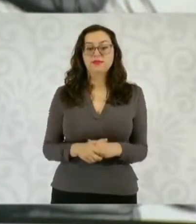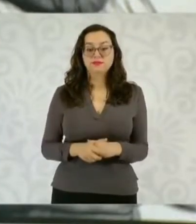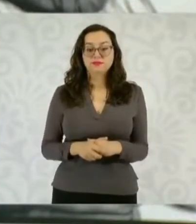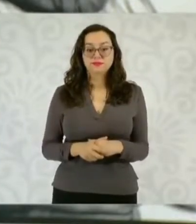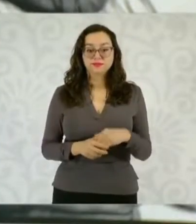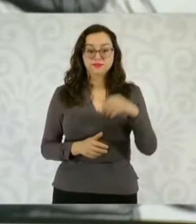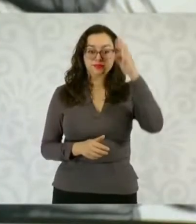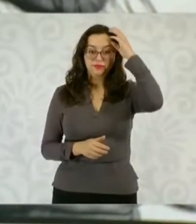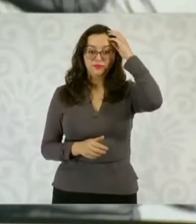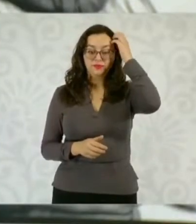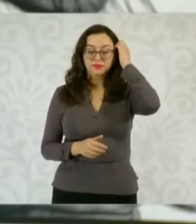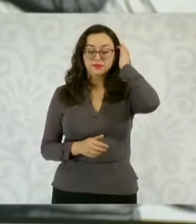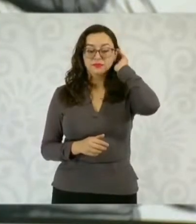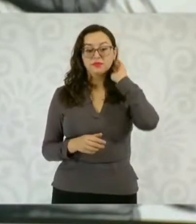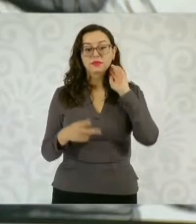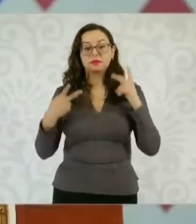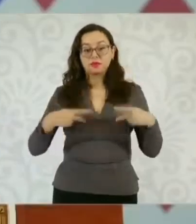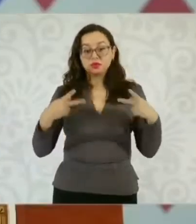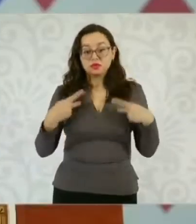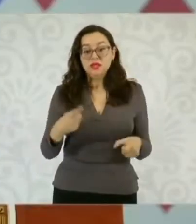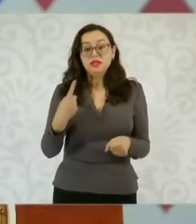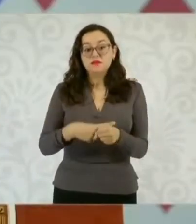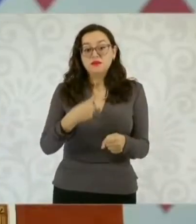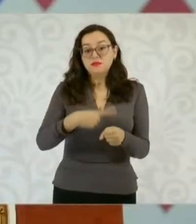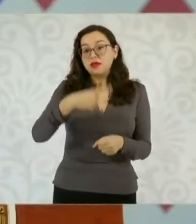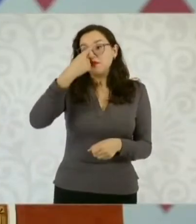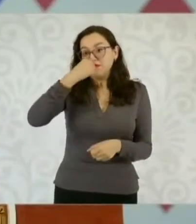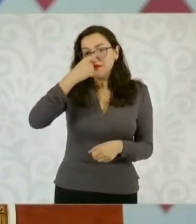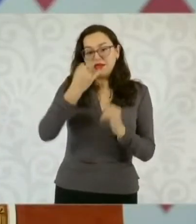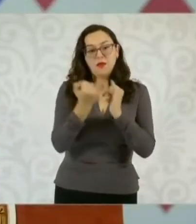todos los que traemos gripa, sepamos cómo debemos de cuidarnos.